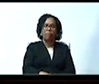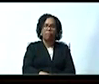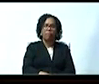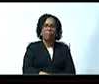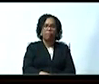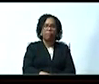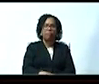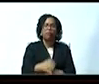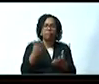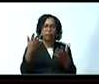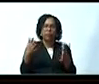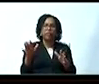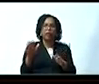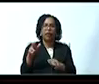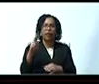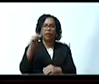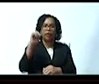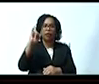Ya salió el de Nicolás.